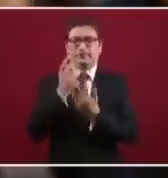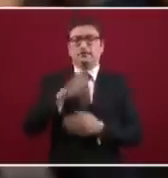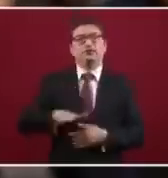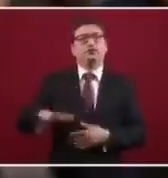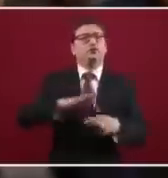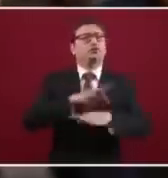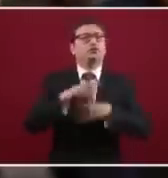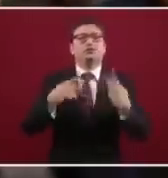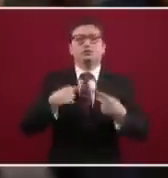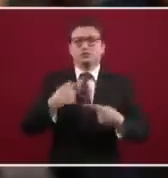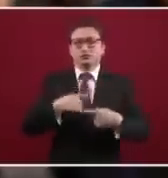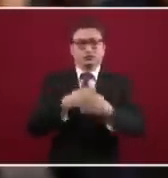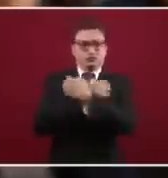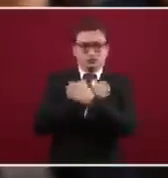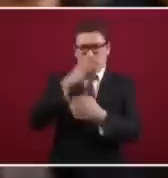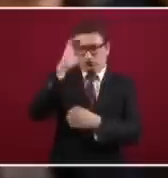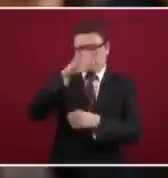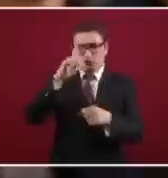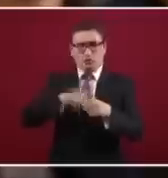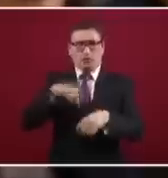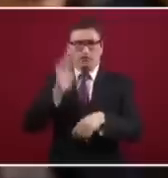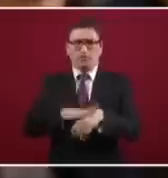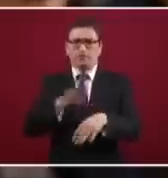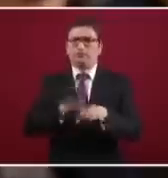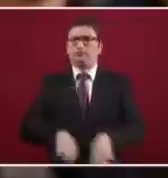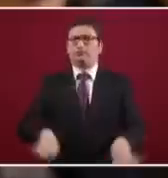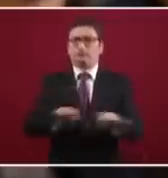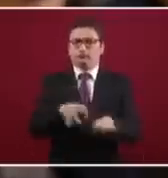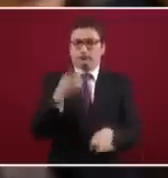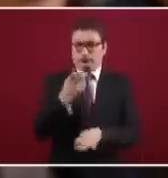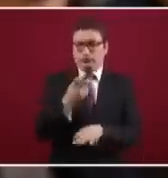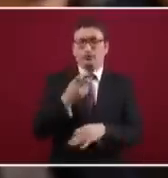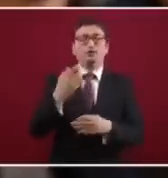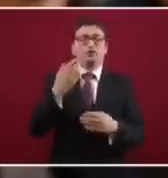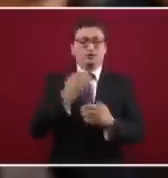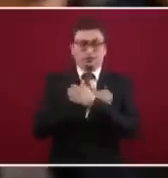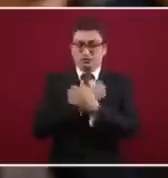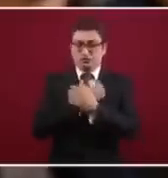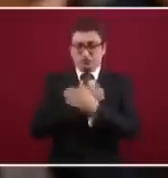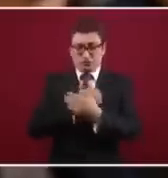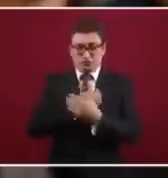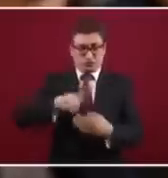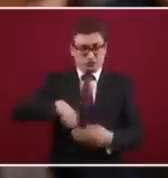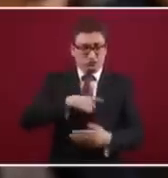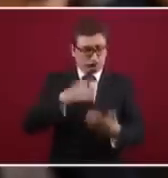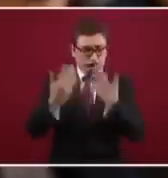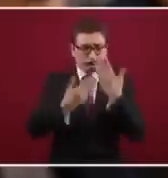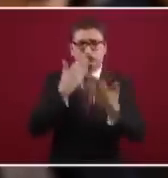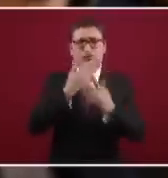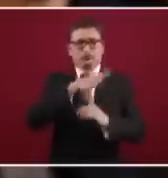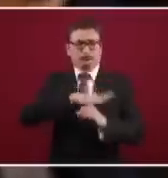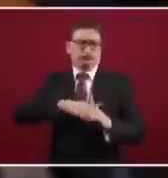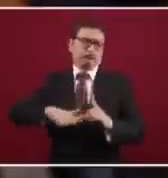es la educación y la cultura. Si logramos educarnos, tenemos la posibilidad de transformar nuestro entorno y crear